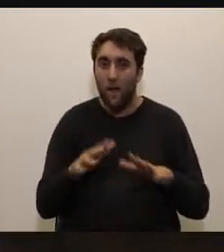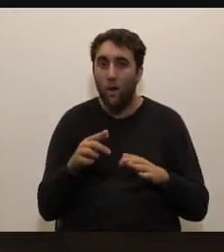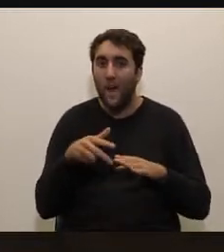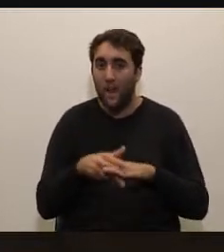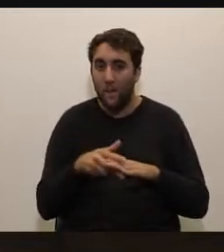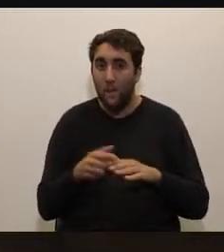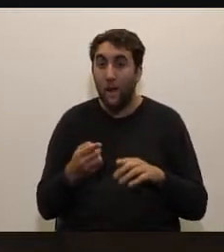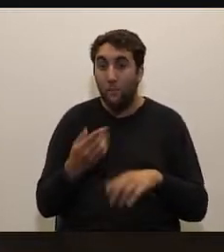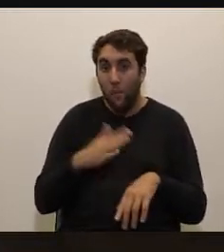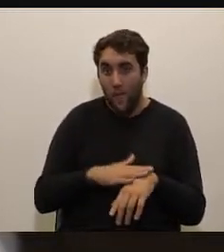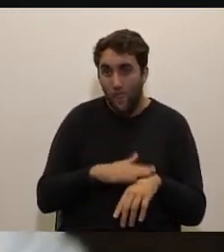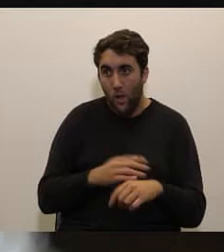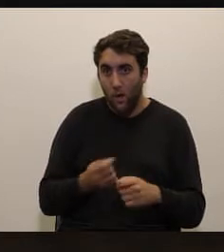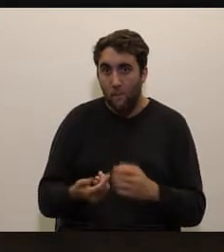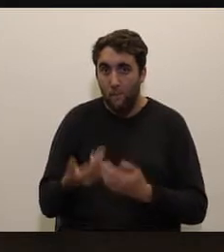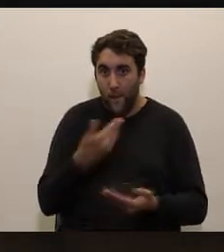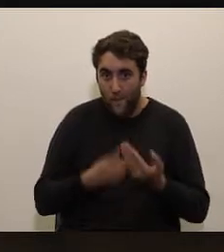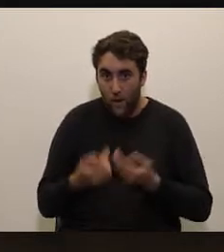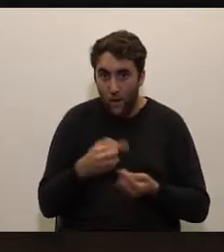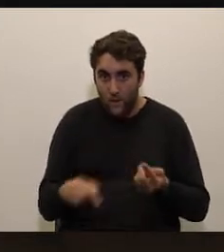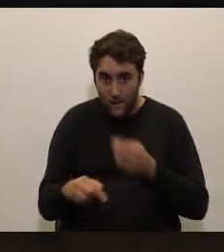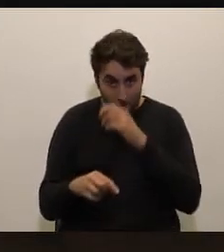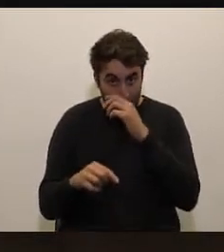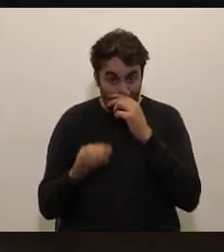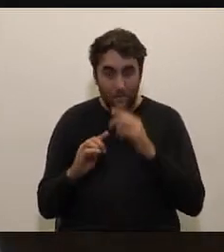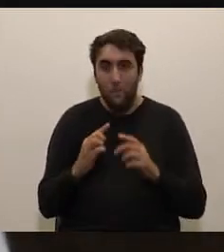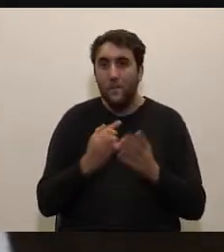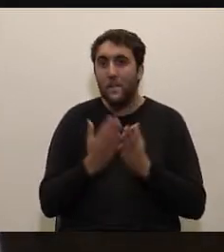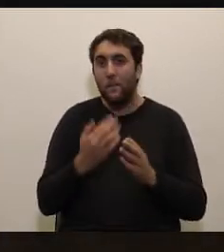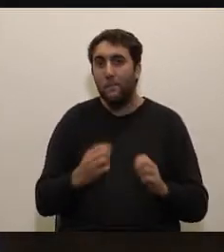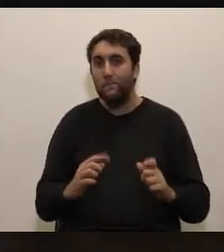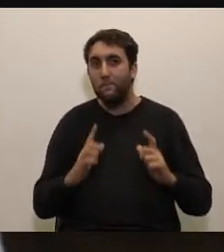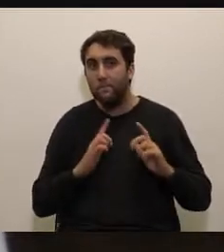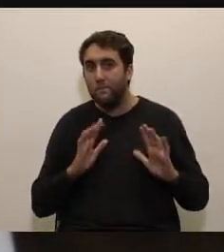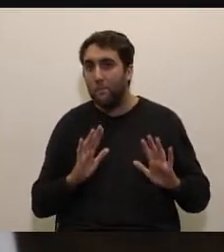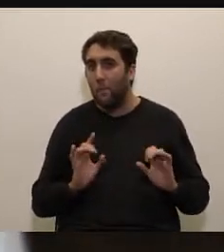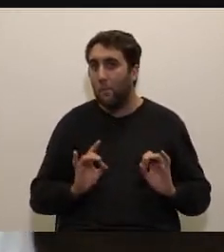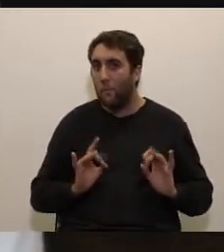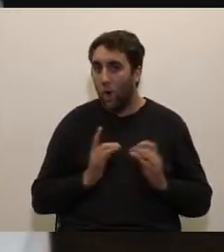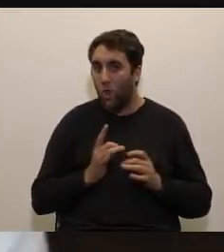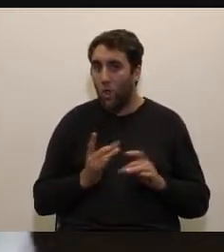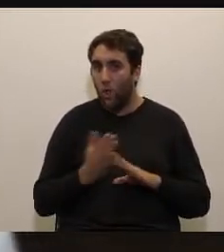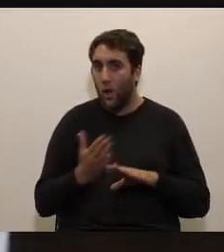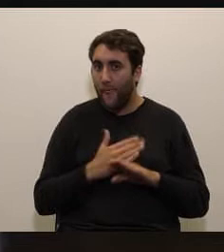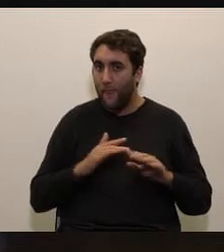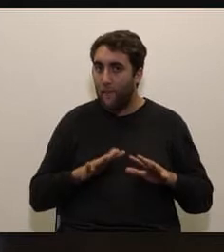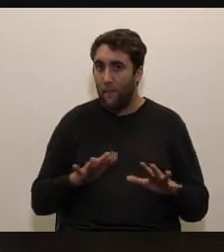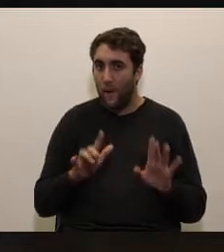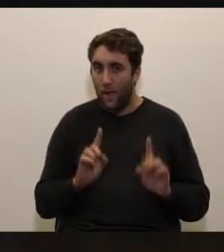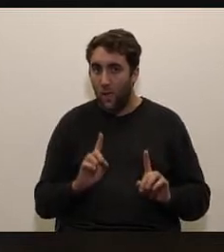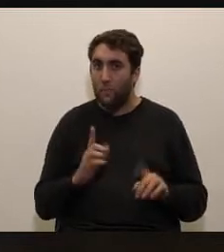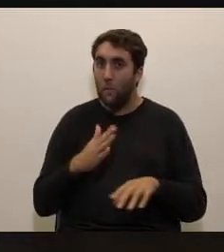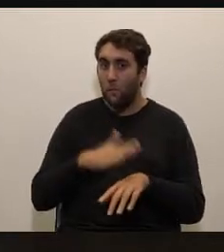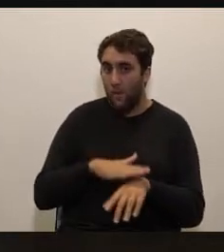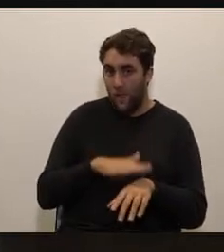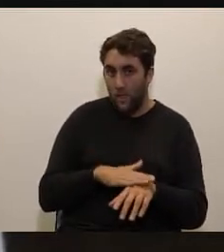momento llegue. Es como aquel dicho de a la suerte hay que ayudarla, ¿no? O sea, de que hay que estar preparado. El momento donde se